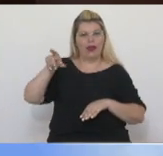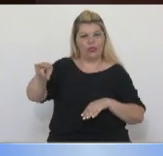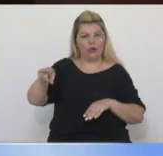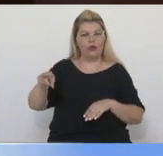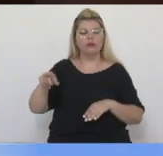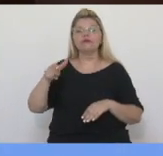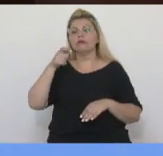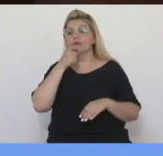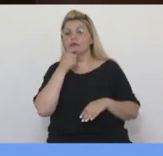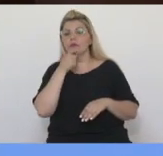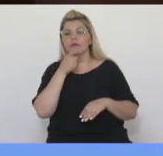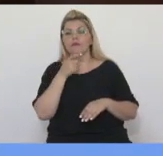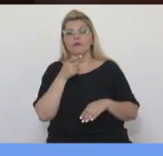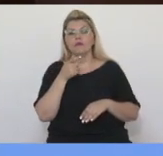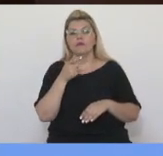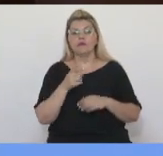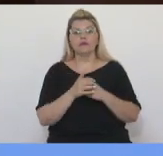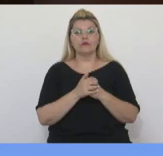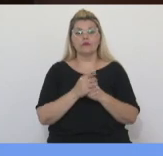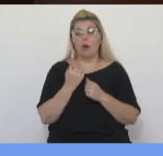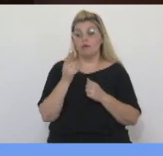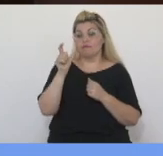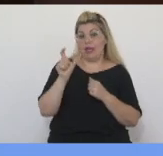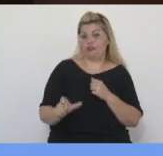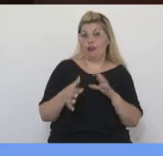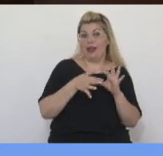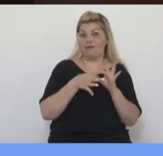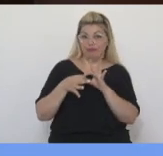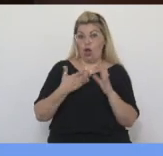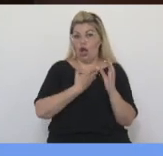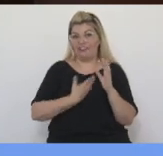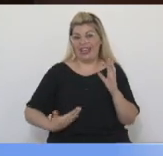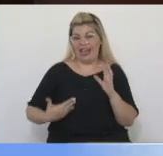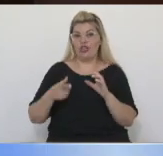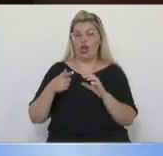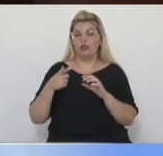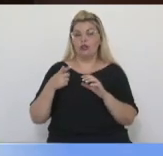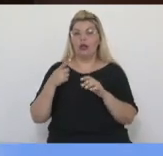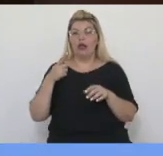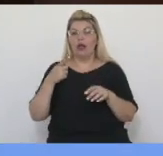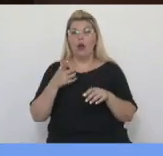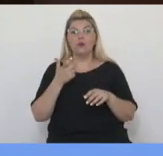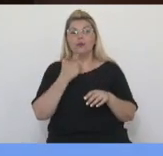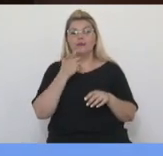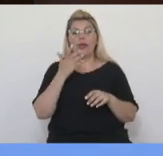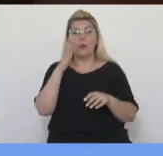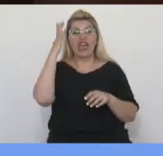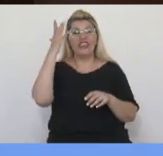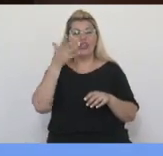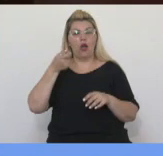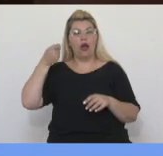funcionaria de una persona afín al gobernador ha llegado a atacar con un vidrio a